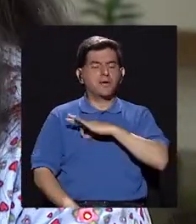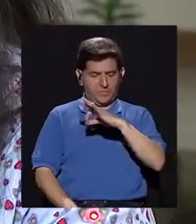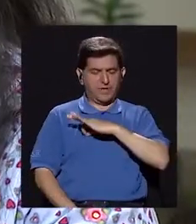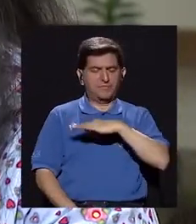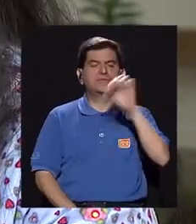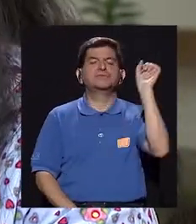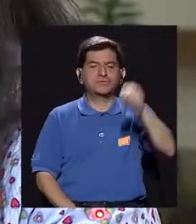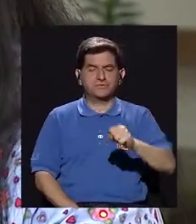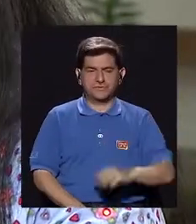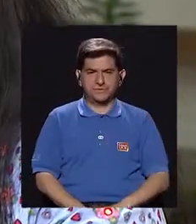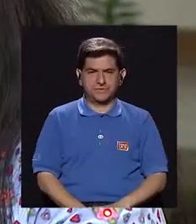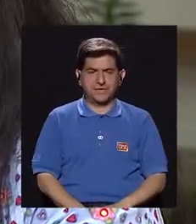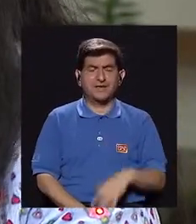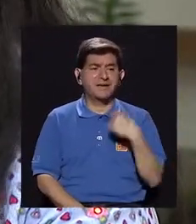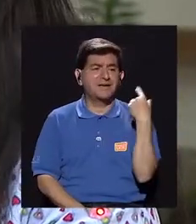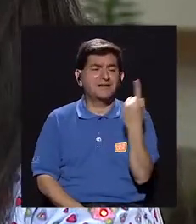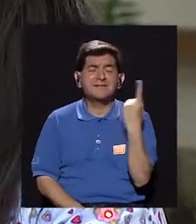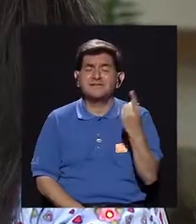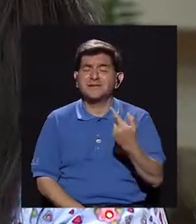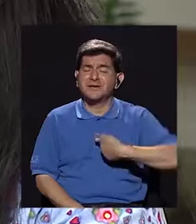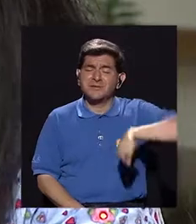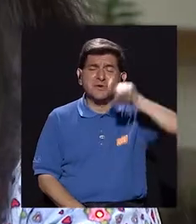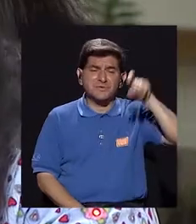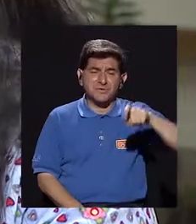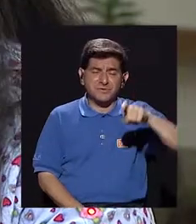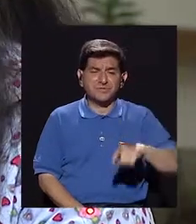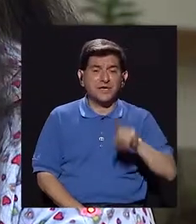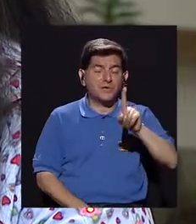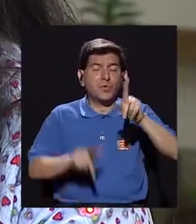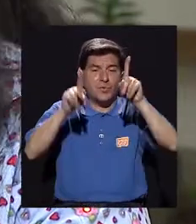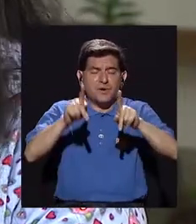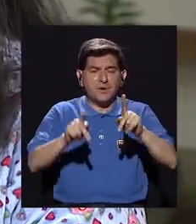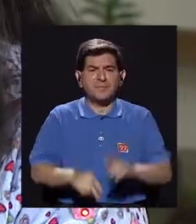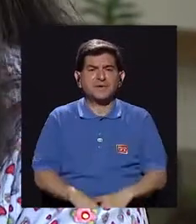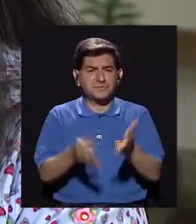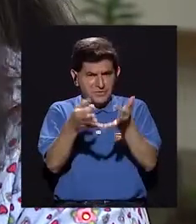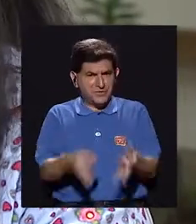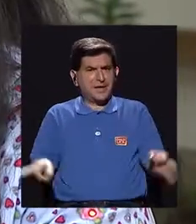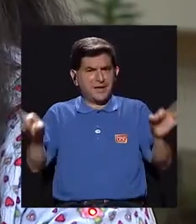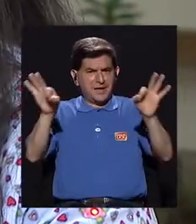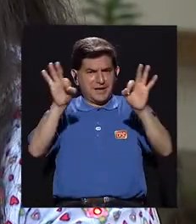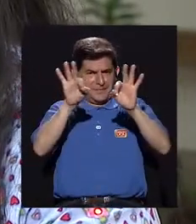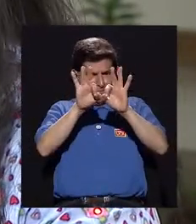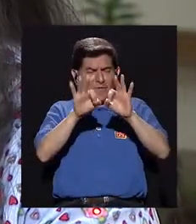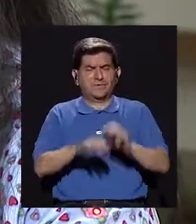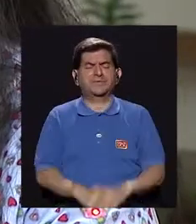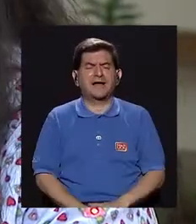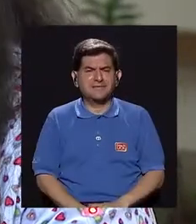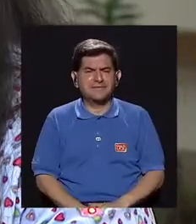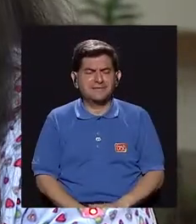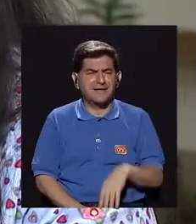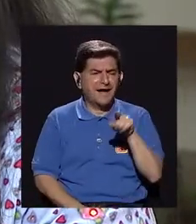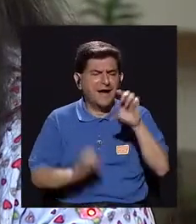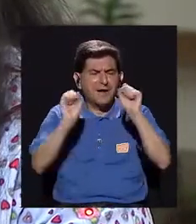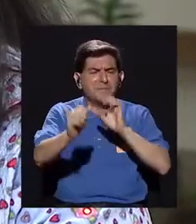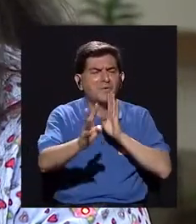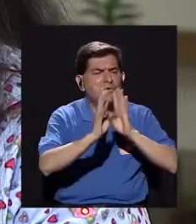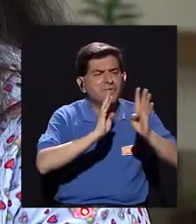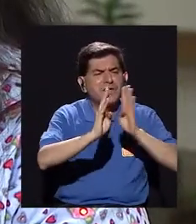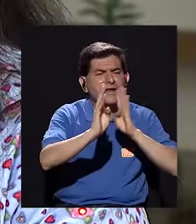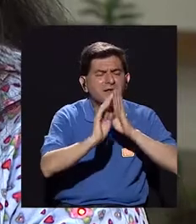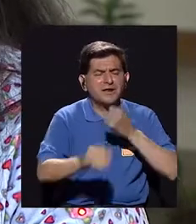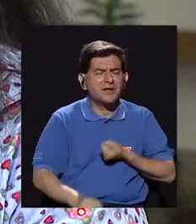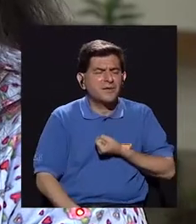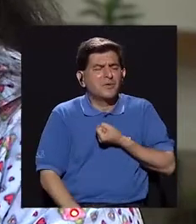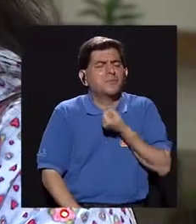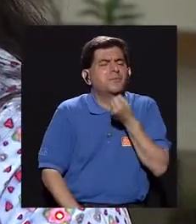traer beneficios. Siempre tenemos una persona que es muy significativa para nosotros, y lo importante es poder